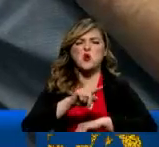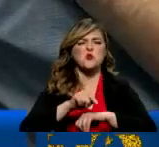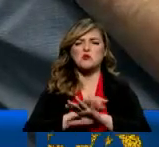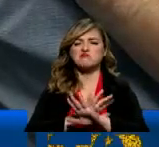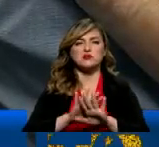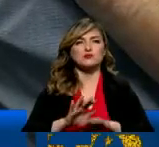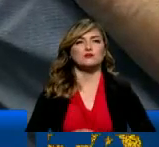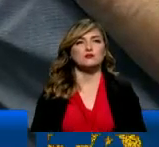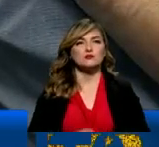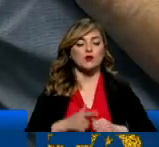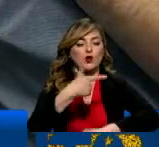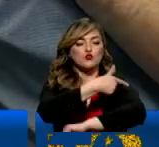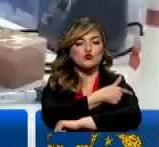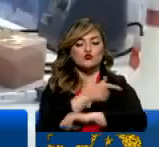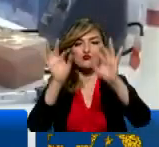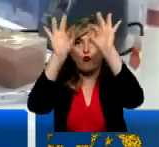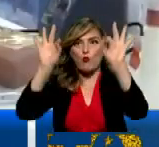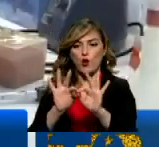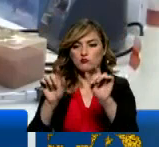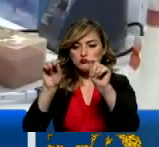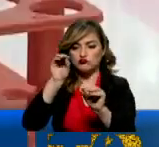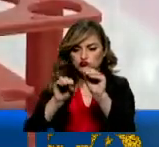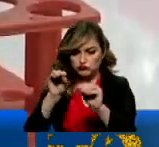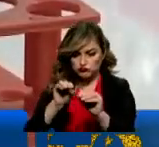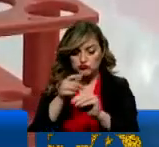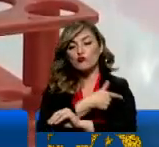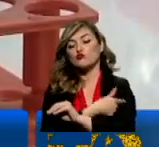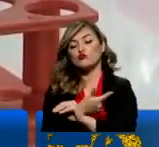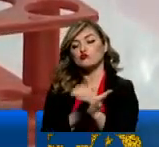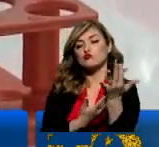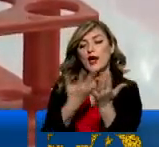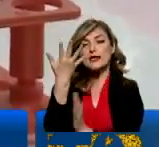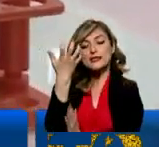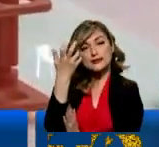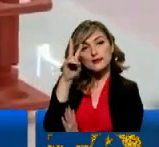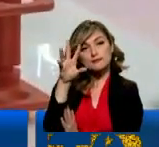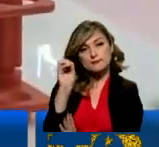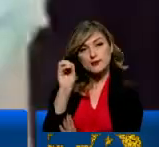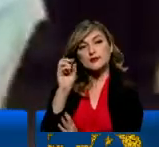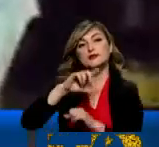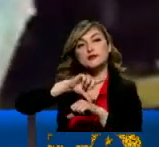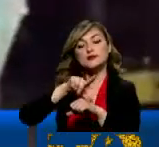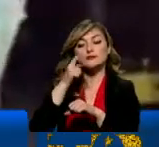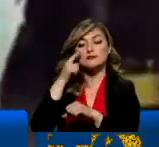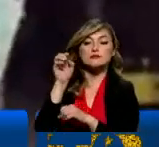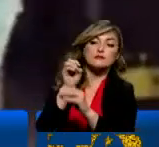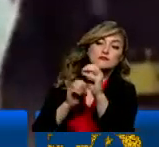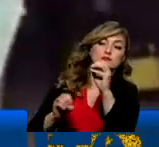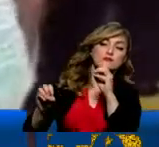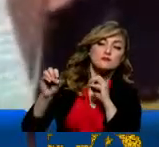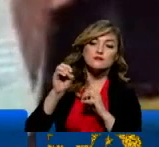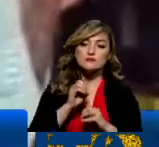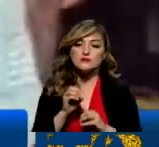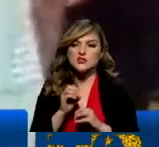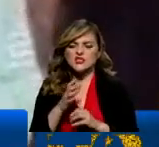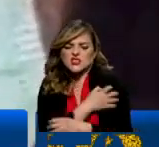primera dosis, llenaron su cartilla de vacunación y debió esperar entre 15 y 20 minutos en observación. Solo para asegurarse que no tengan